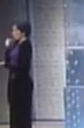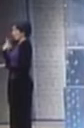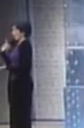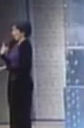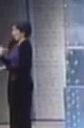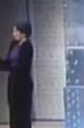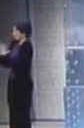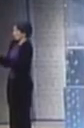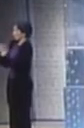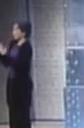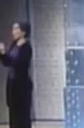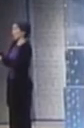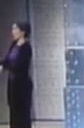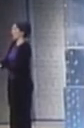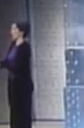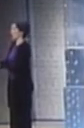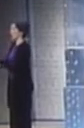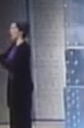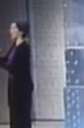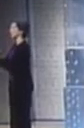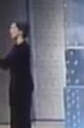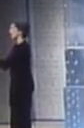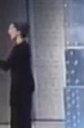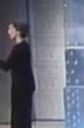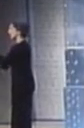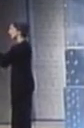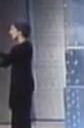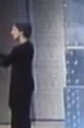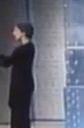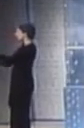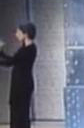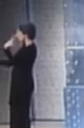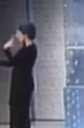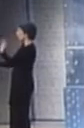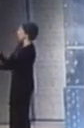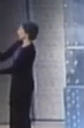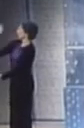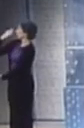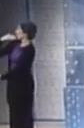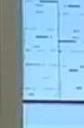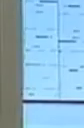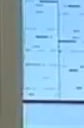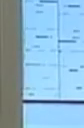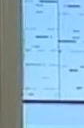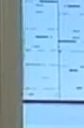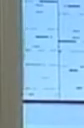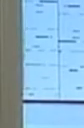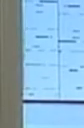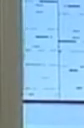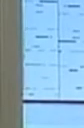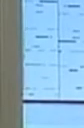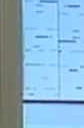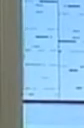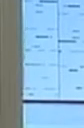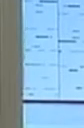niño. No espera a que en el libro de texto venga la información que pasó hace 100 años para